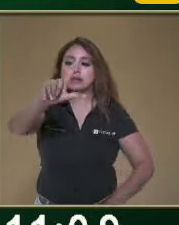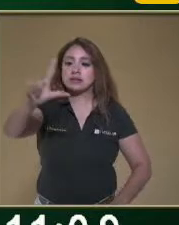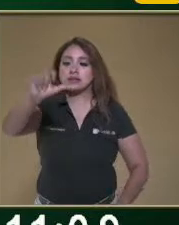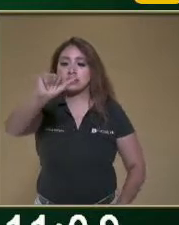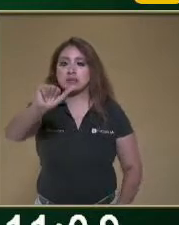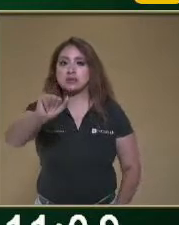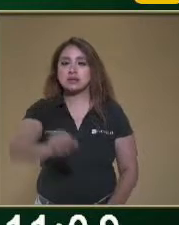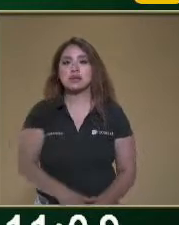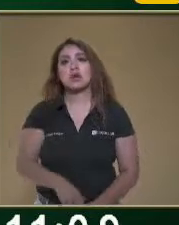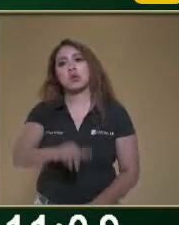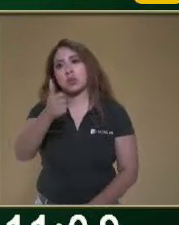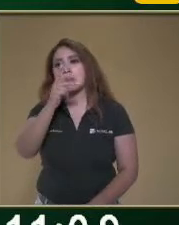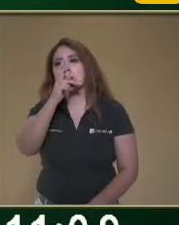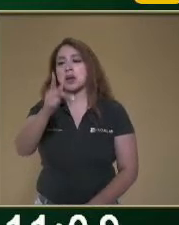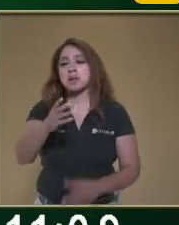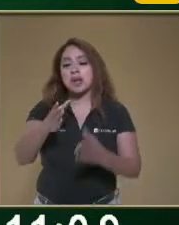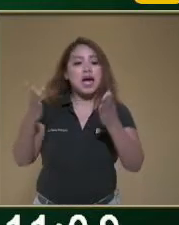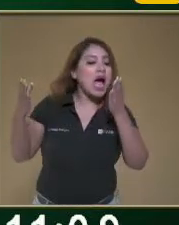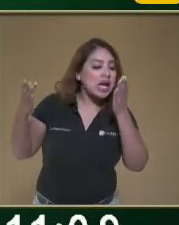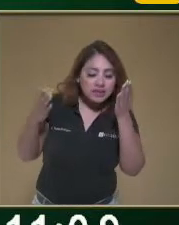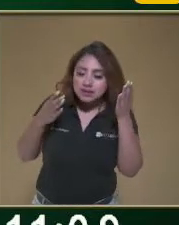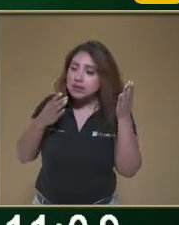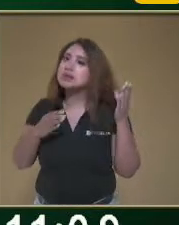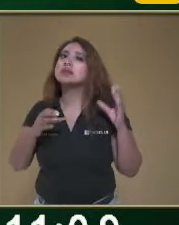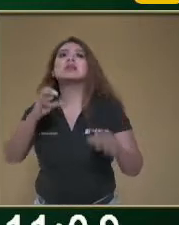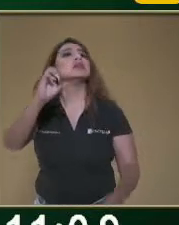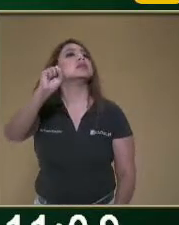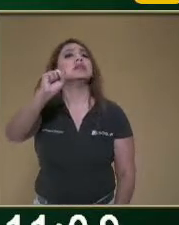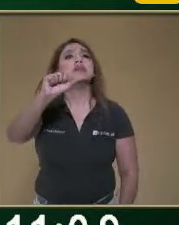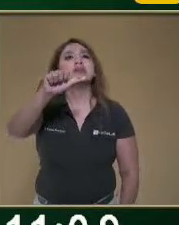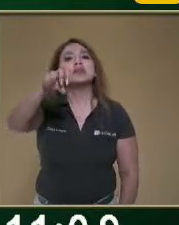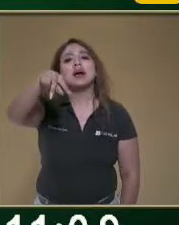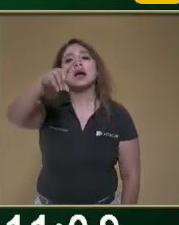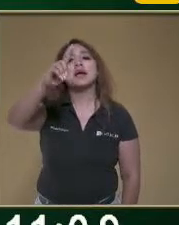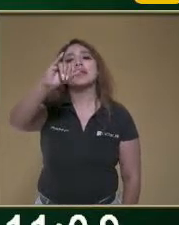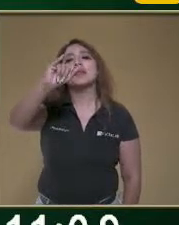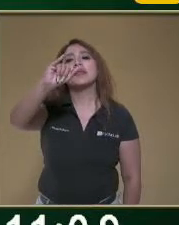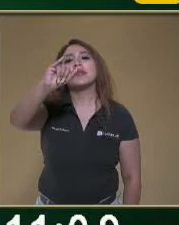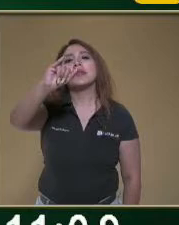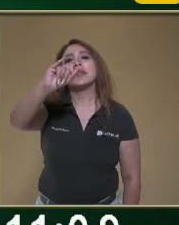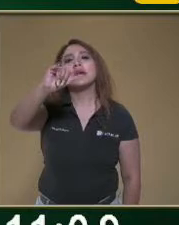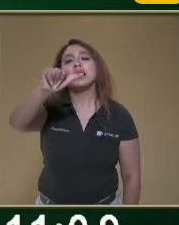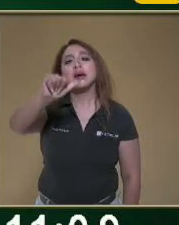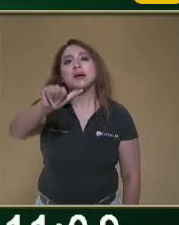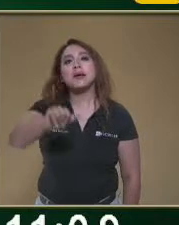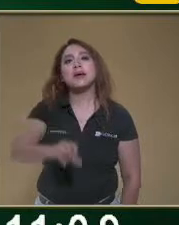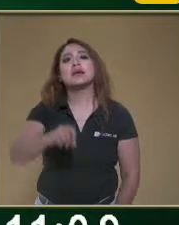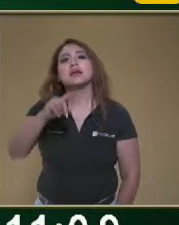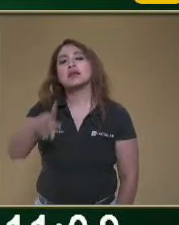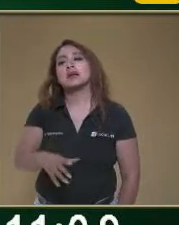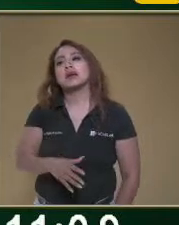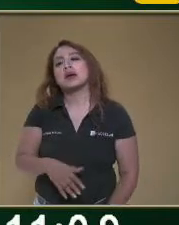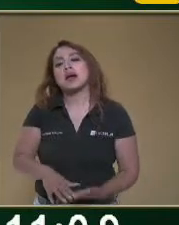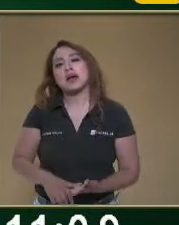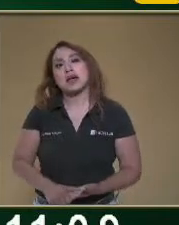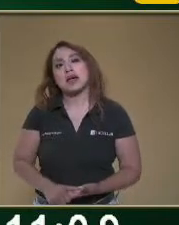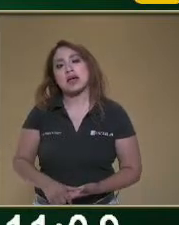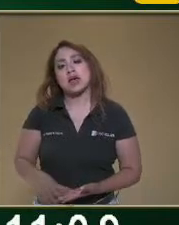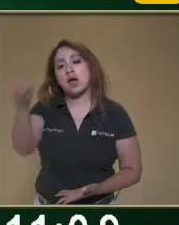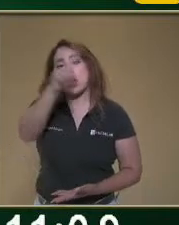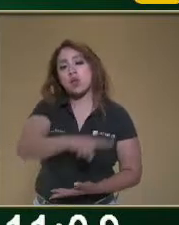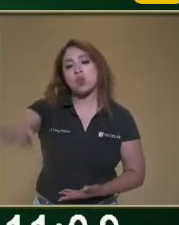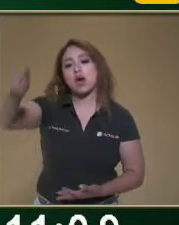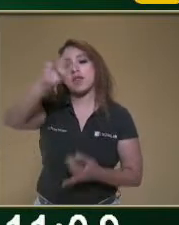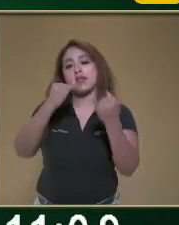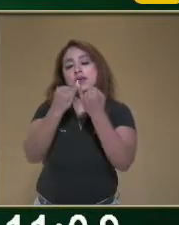Sandía. Sandía, igual que Santiago, y rueda igual que Rosa. ¿Y cuál está primero, maestra? La R de Rosa. Así